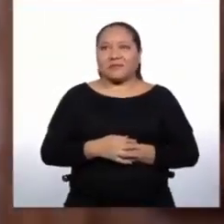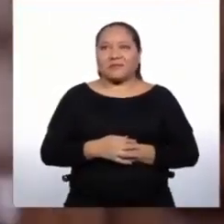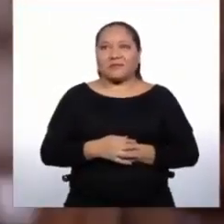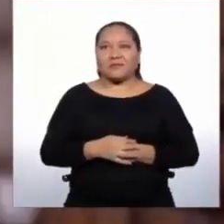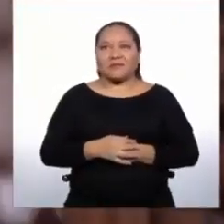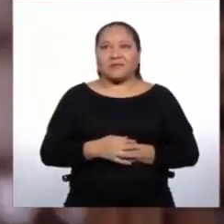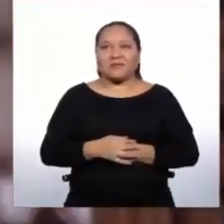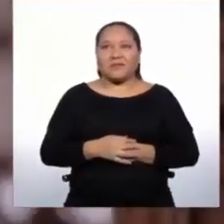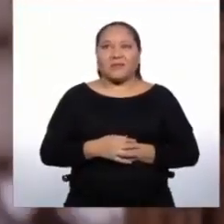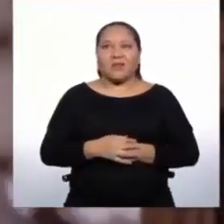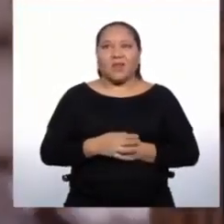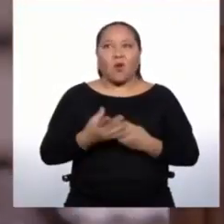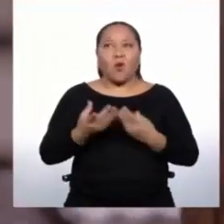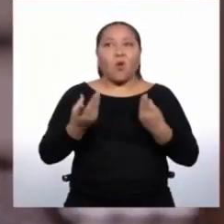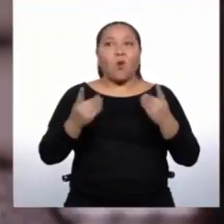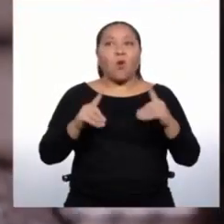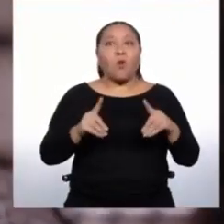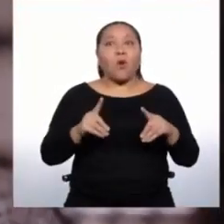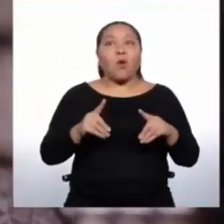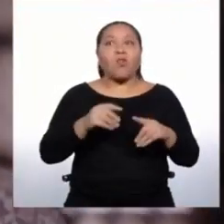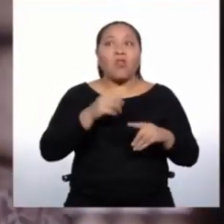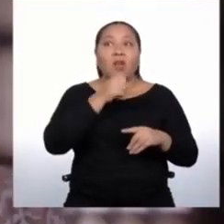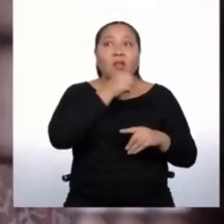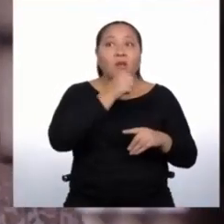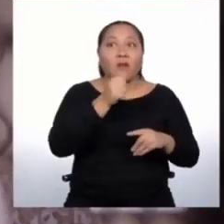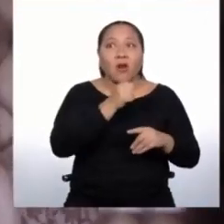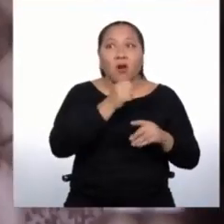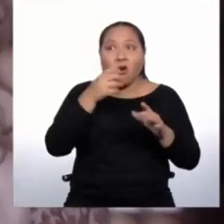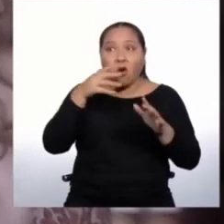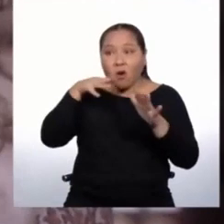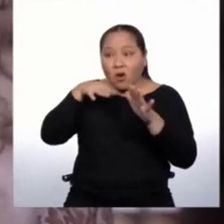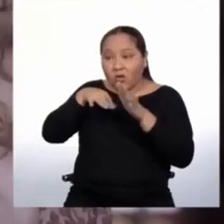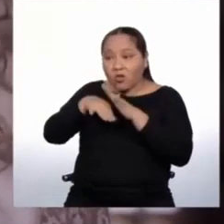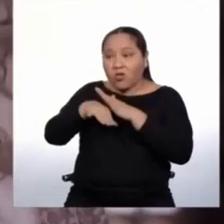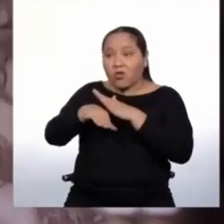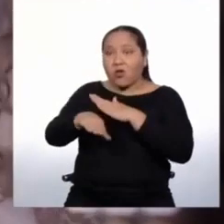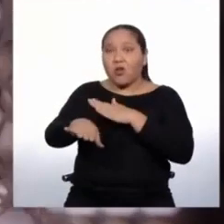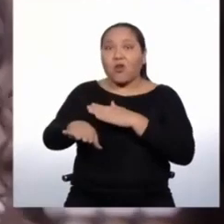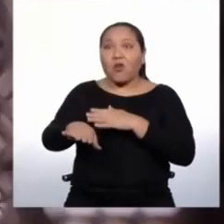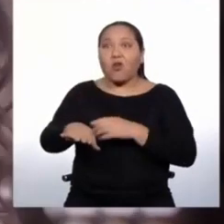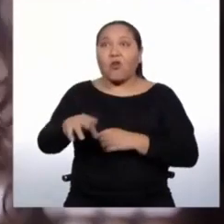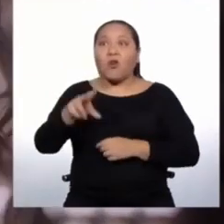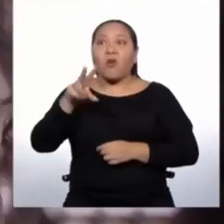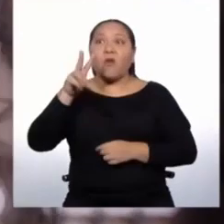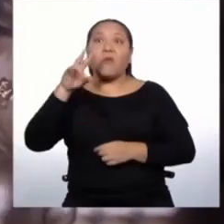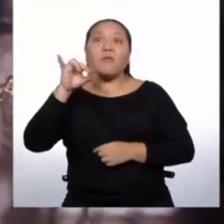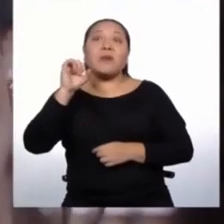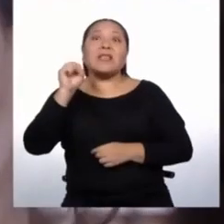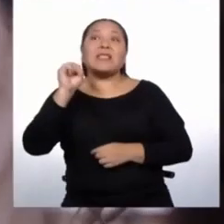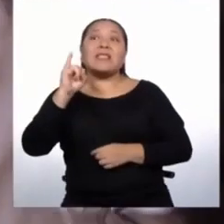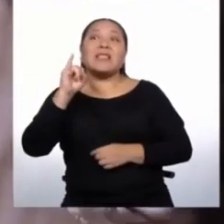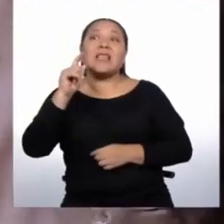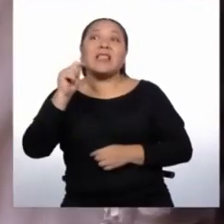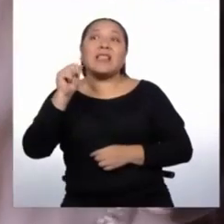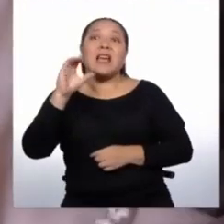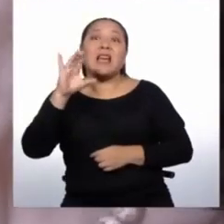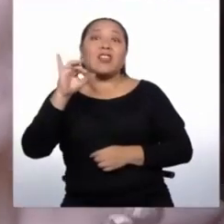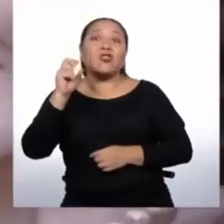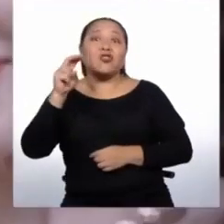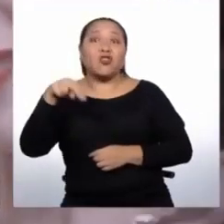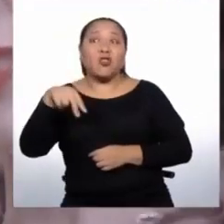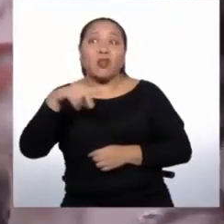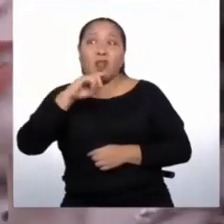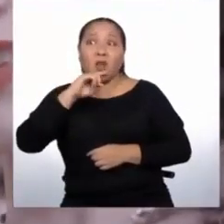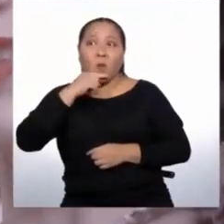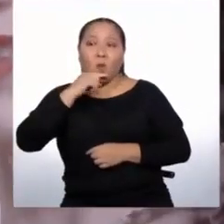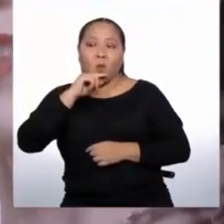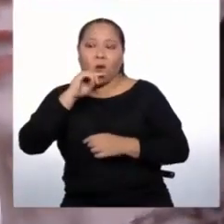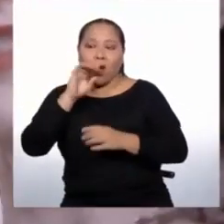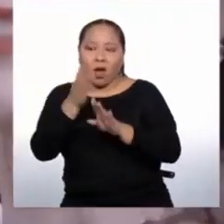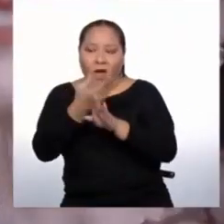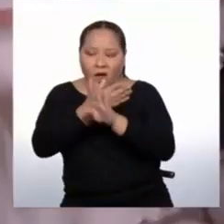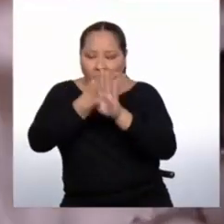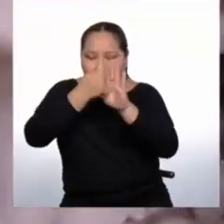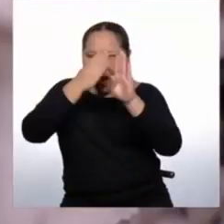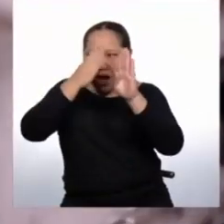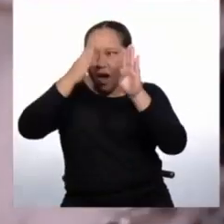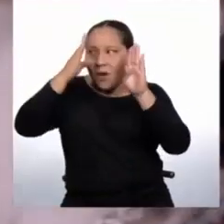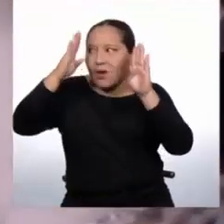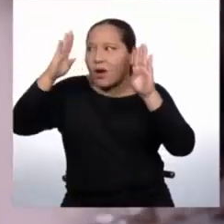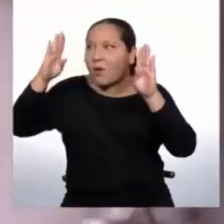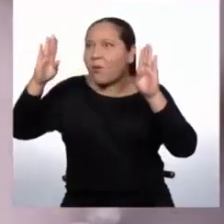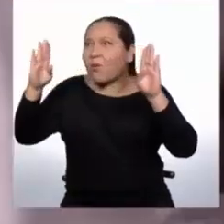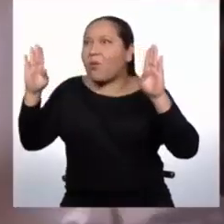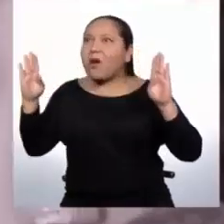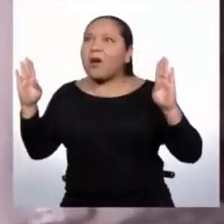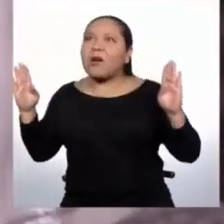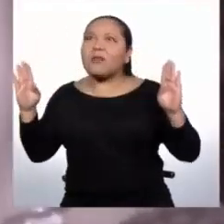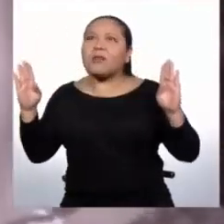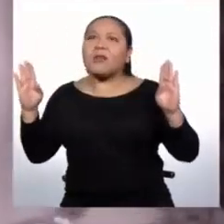Al entrar el escribano en su tugurio, salió a abrirle la puerta nada menos que Visitación, la desdeñosa y remilgada Visitación